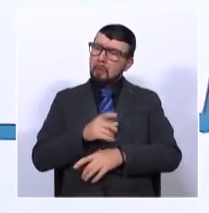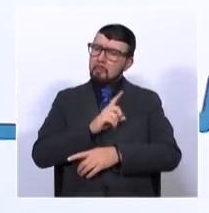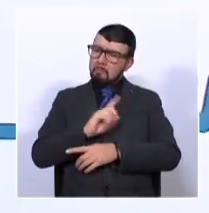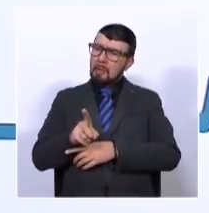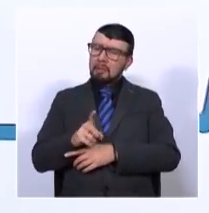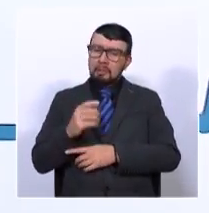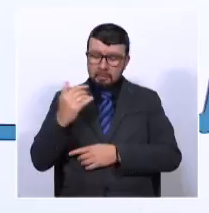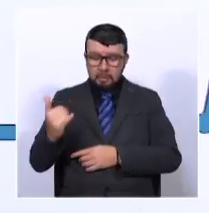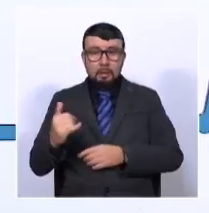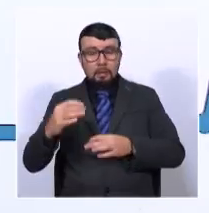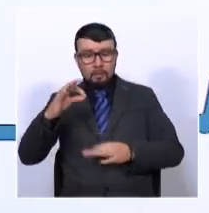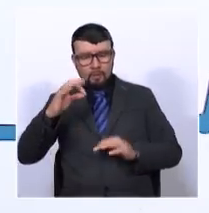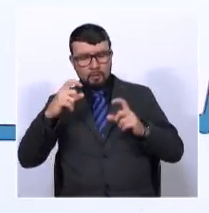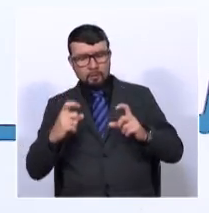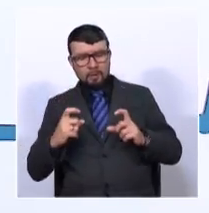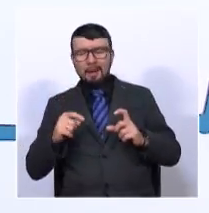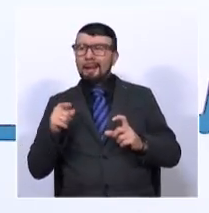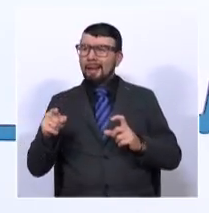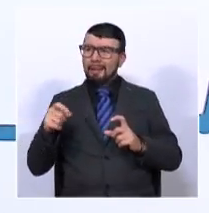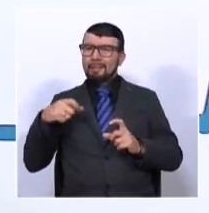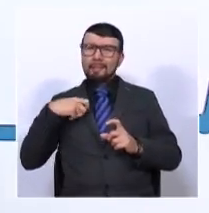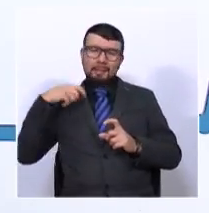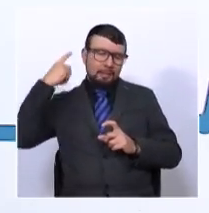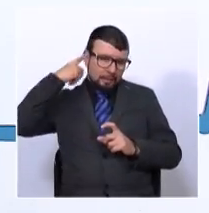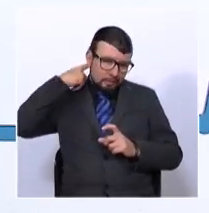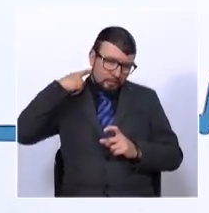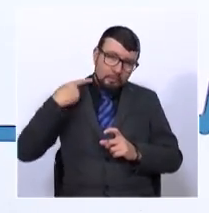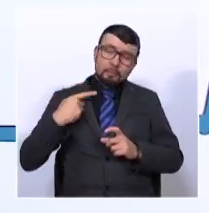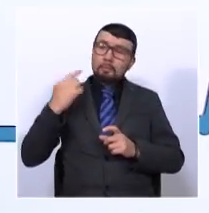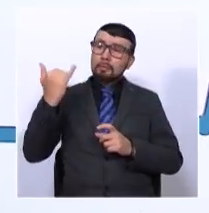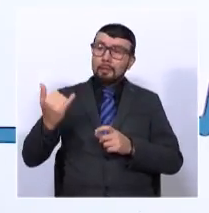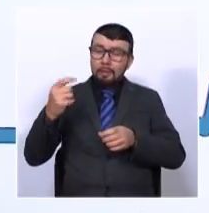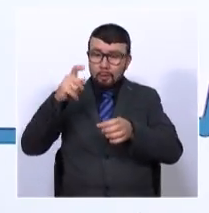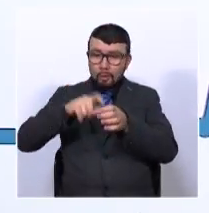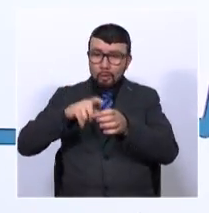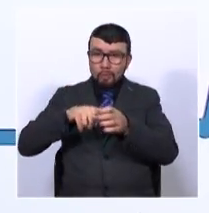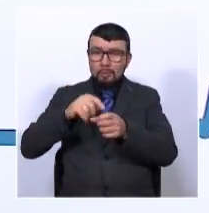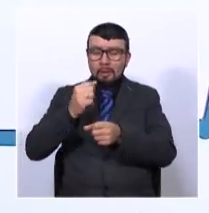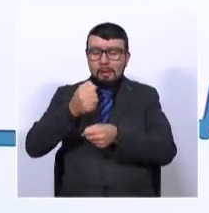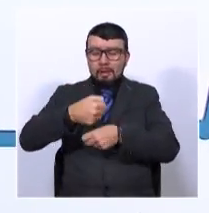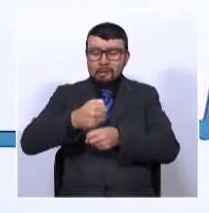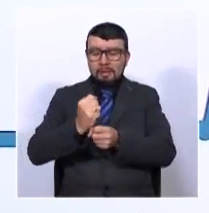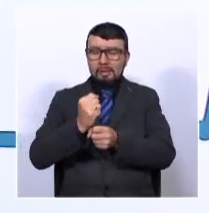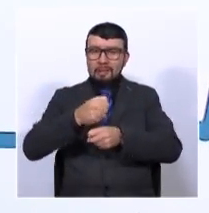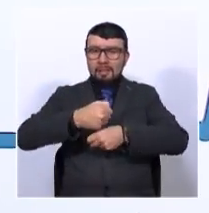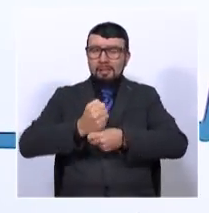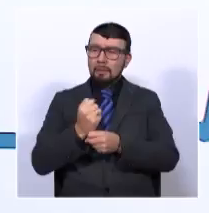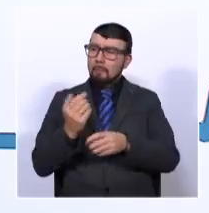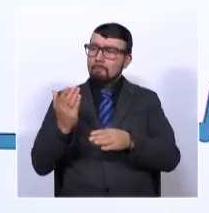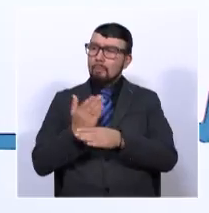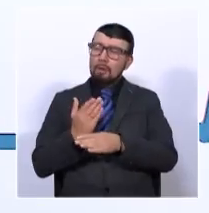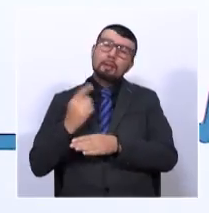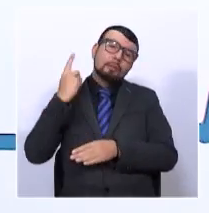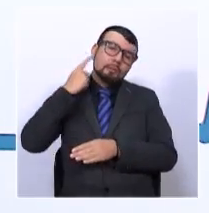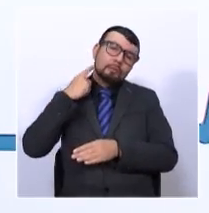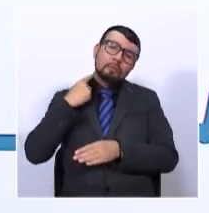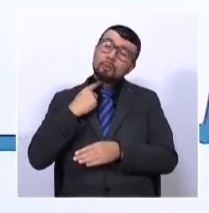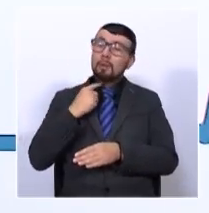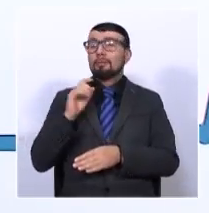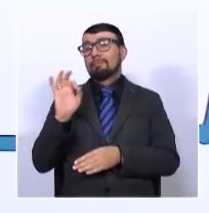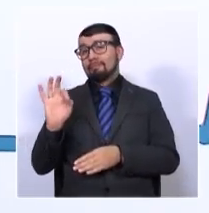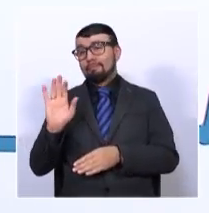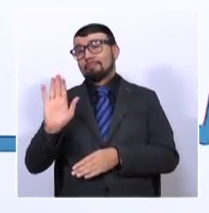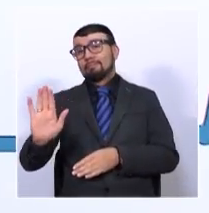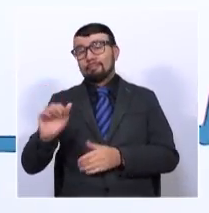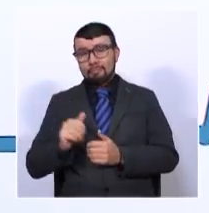y encontró que tenía una rectificación en la columna que le estaba machacando los nervios. Por eso es tan importante toda